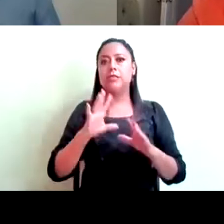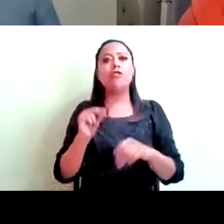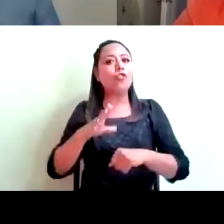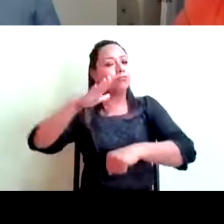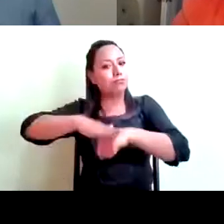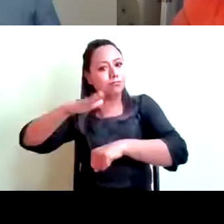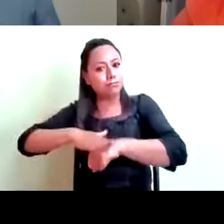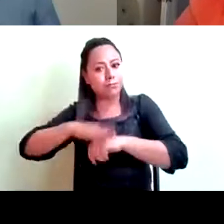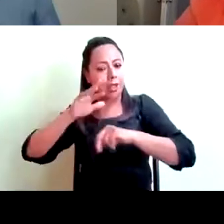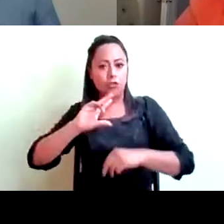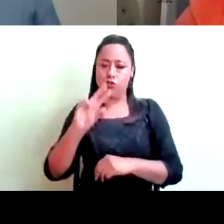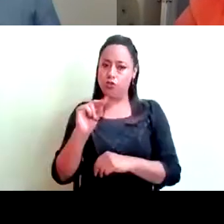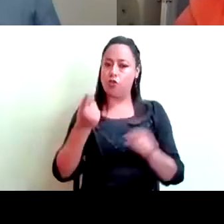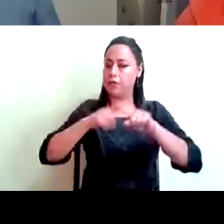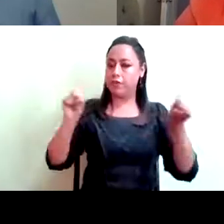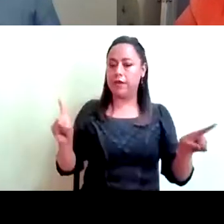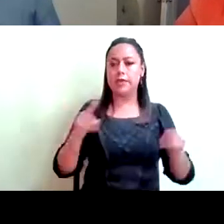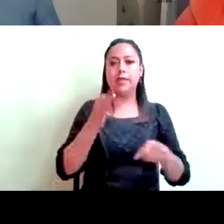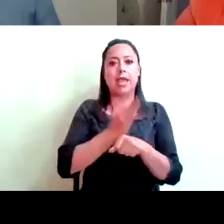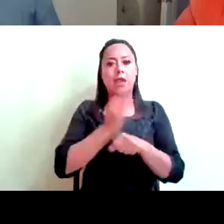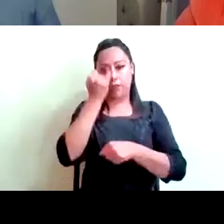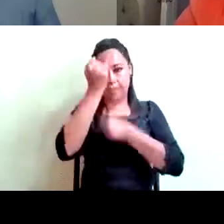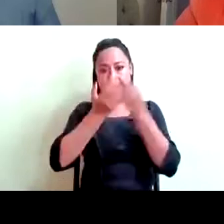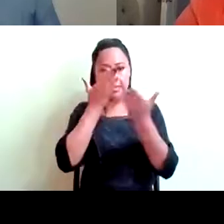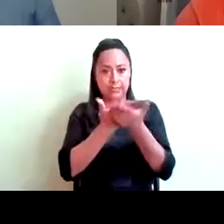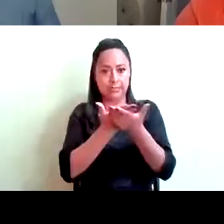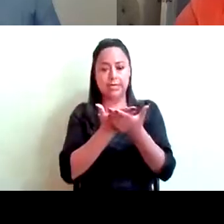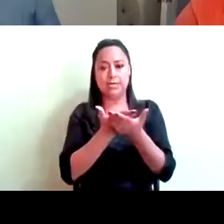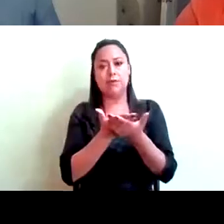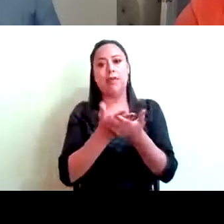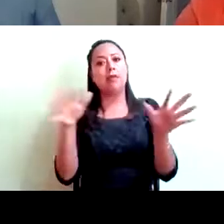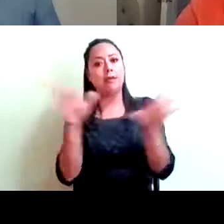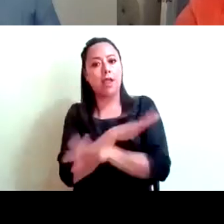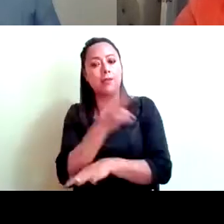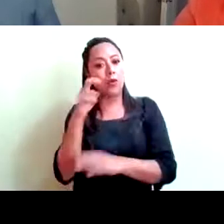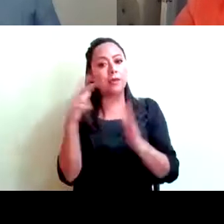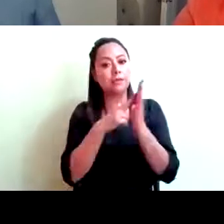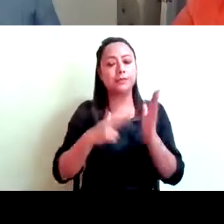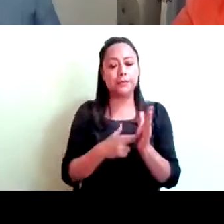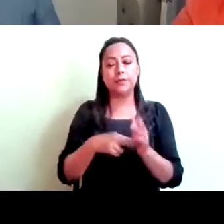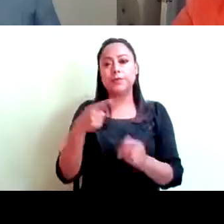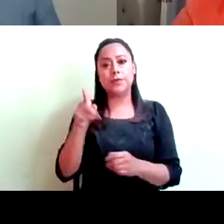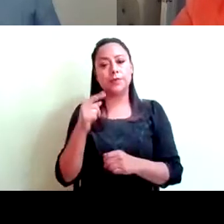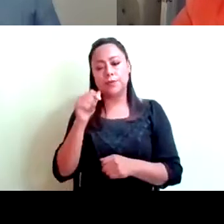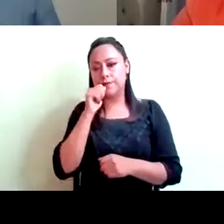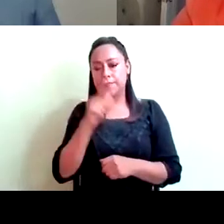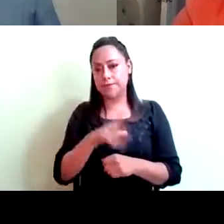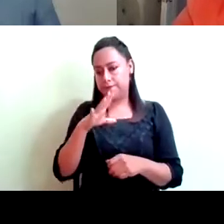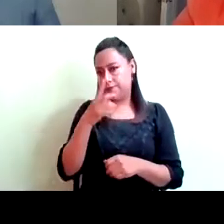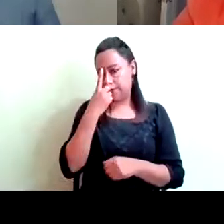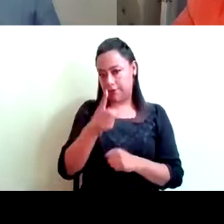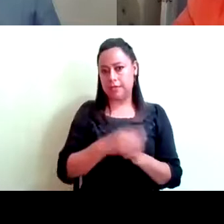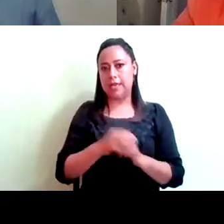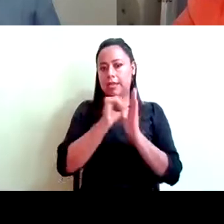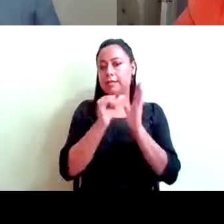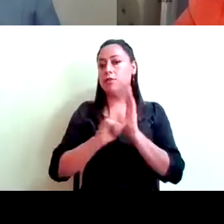haciendo una iniciativa de modificación a esa reglamentación. Sin embargo, también diría que en el artículo 171, fracción 2, dice